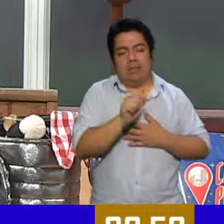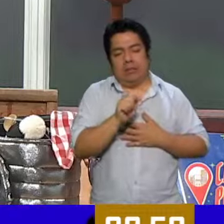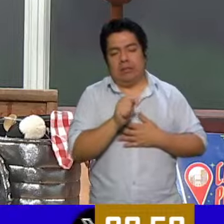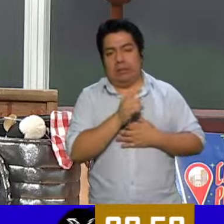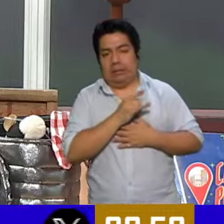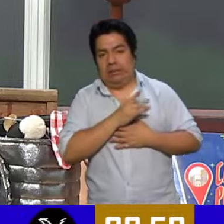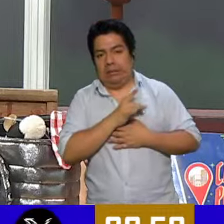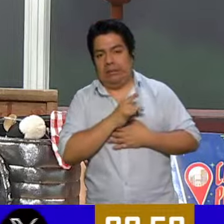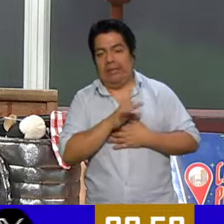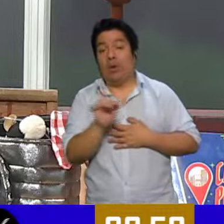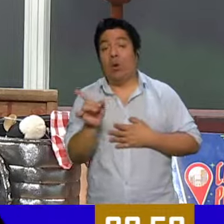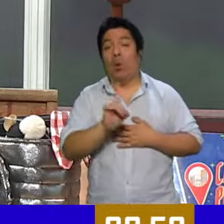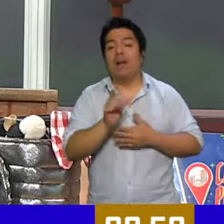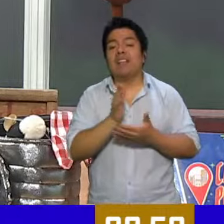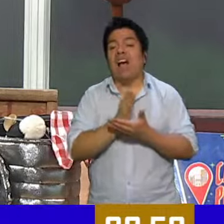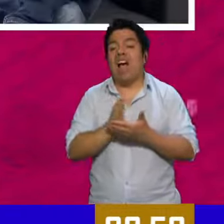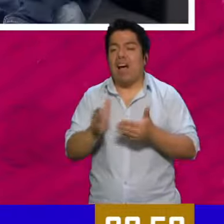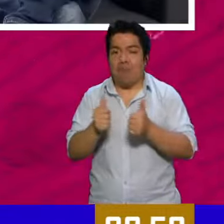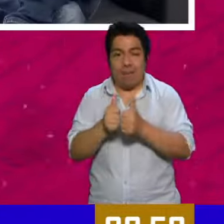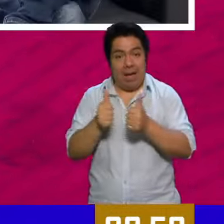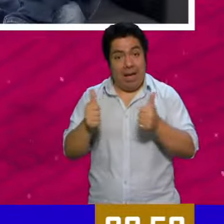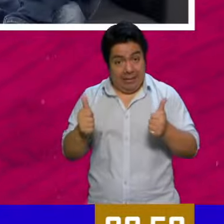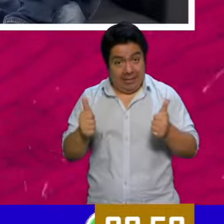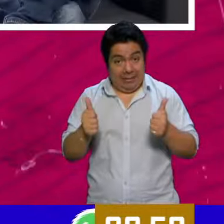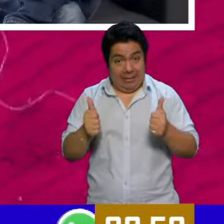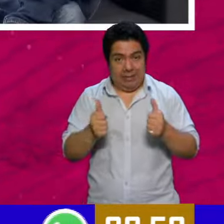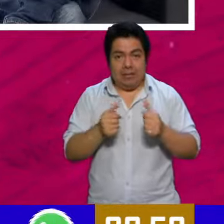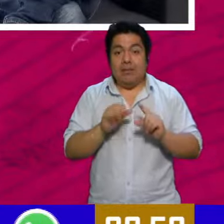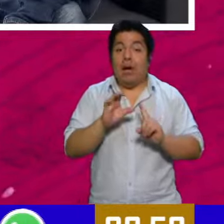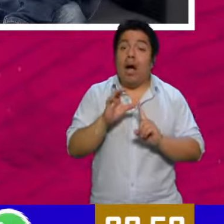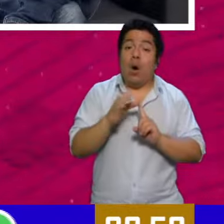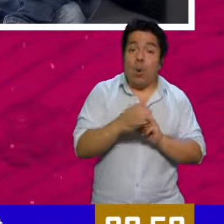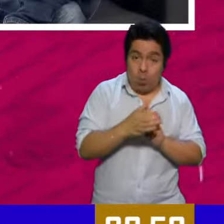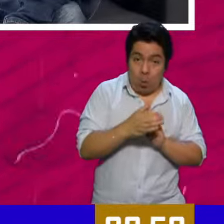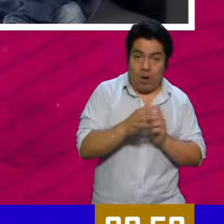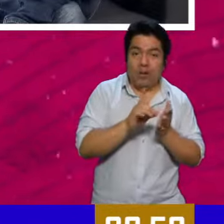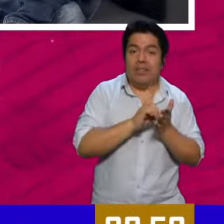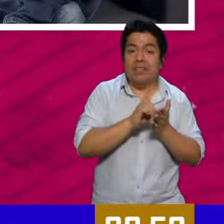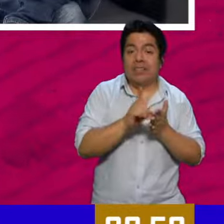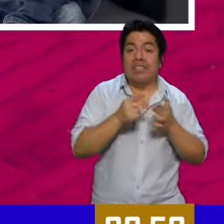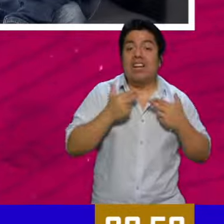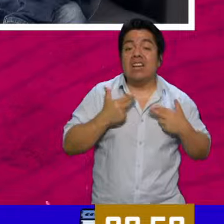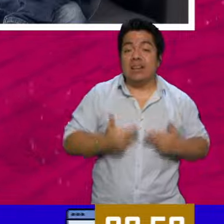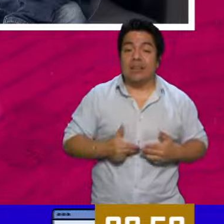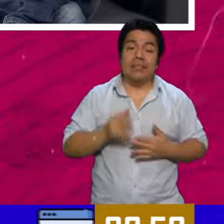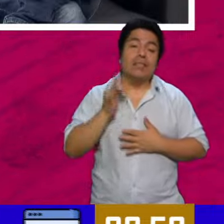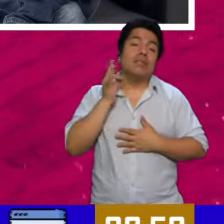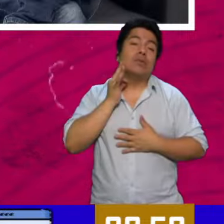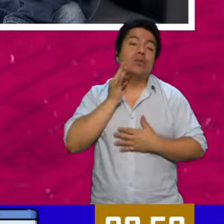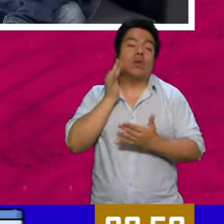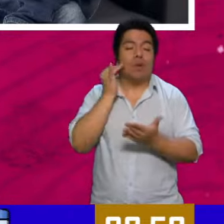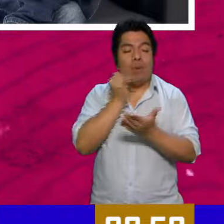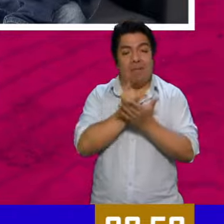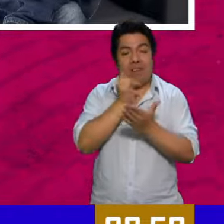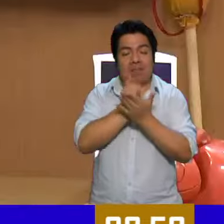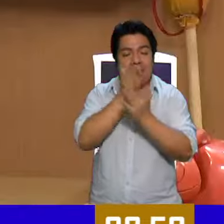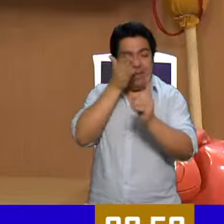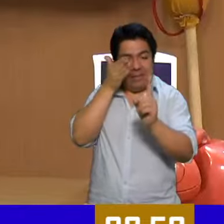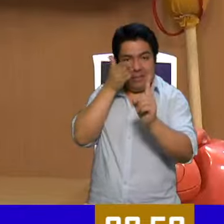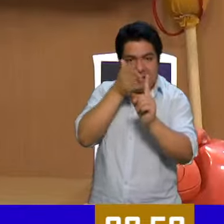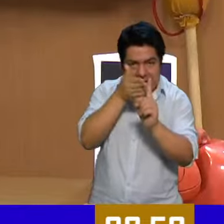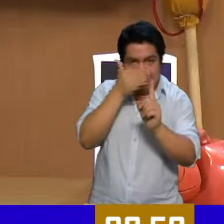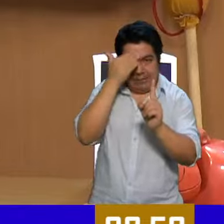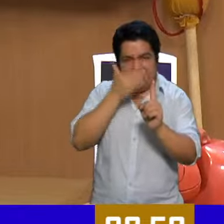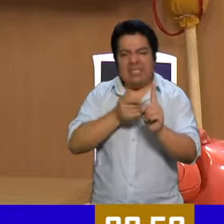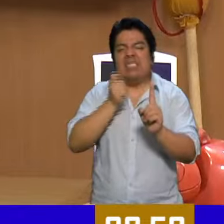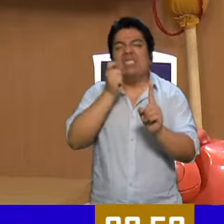¿Eh? Oye, es correcto. Y no, somos un ombudsperson fiscal, es decir, una comisión de derechos humanos. ¿Qué